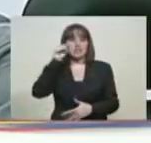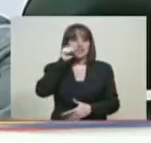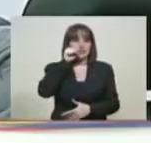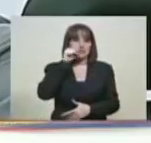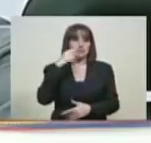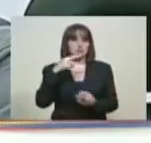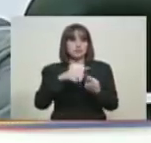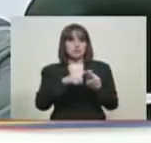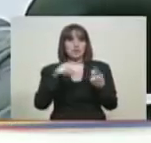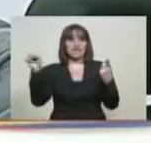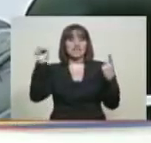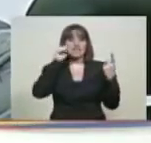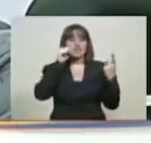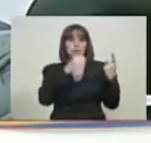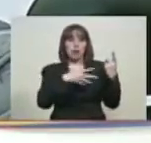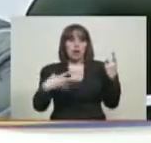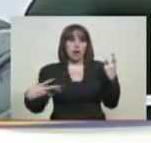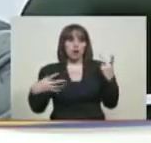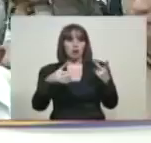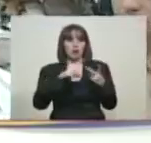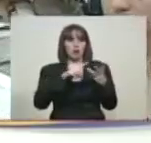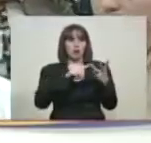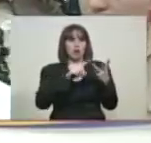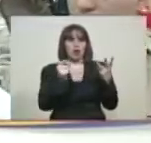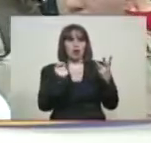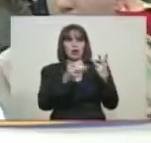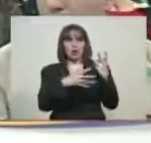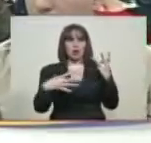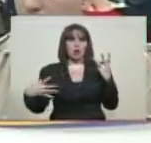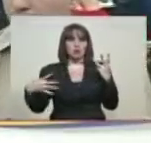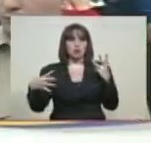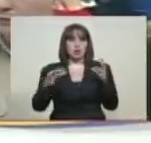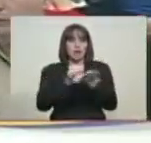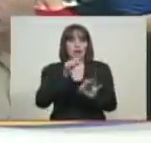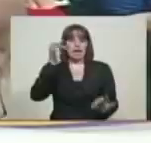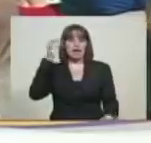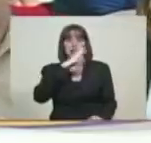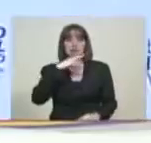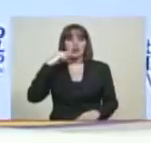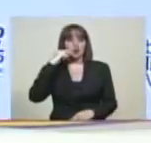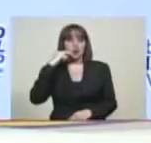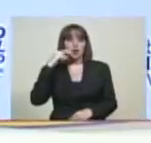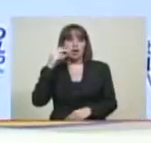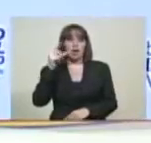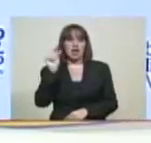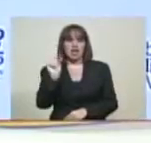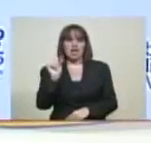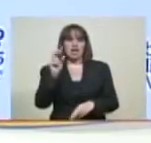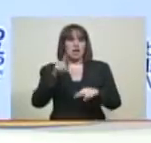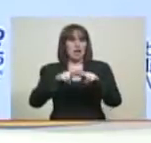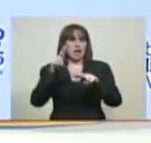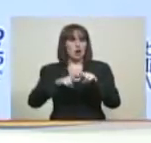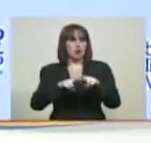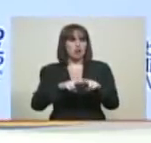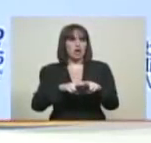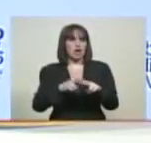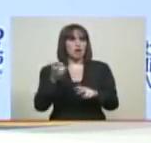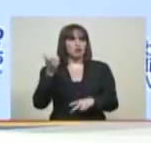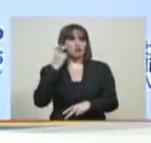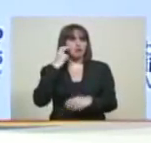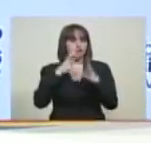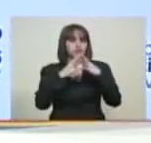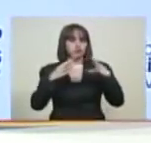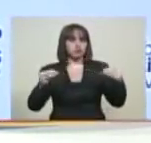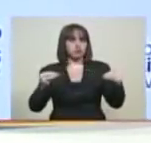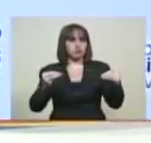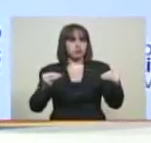maíz blanco arroz caña azúcar caraotas café y cacao con esos siete rubros vamos a